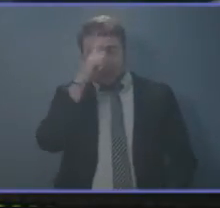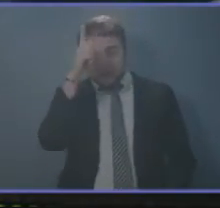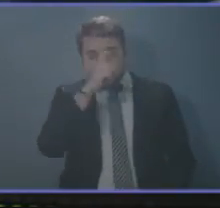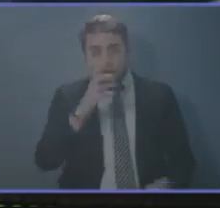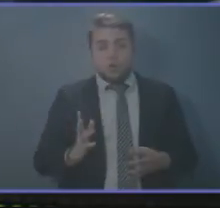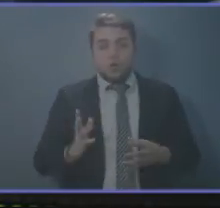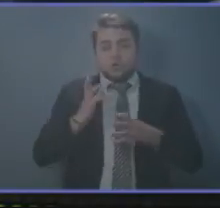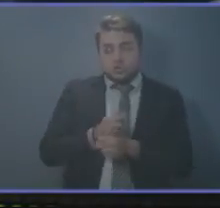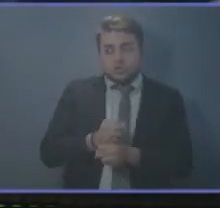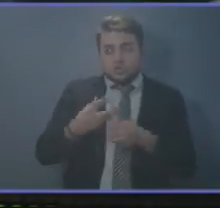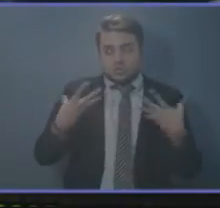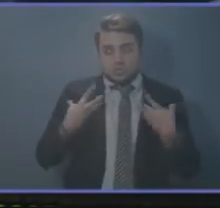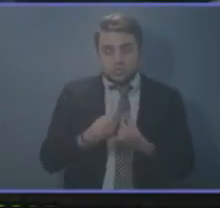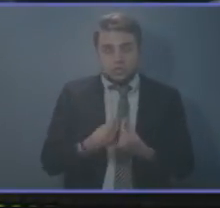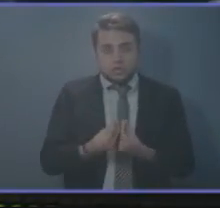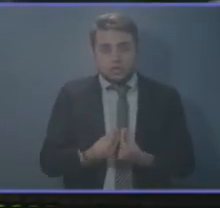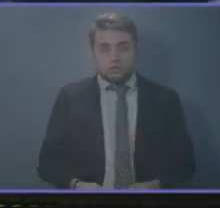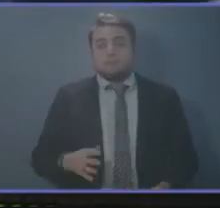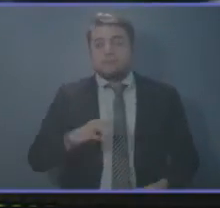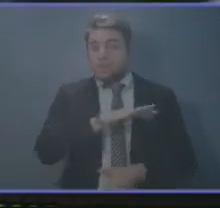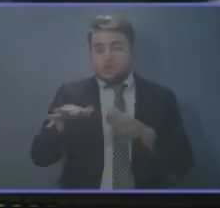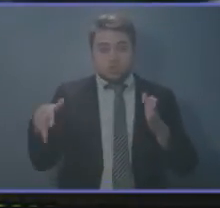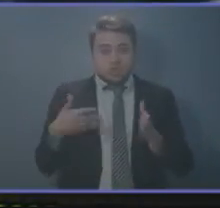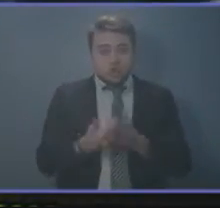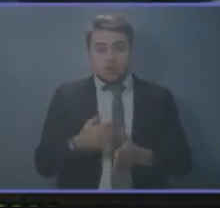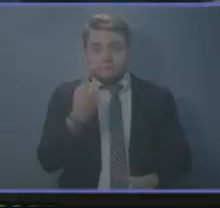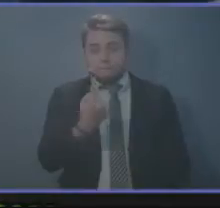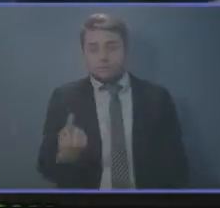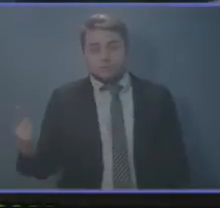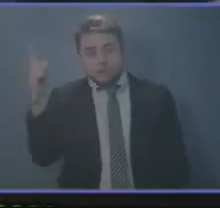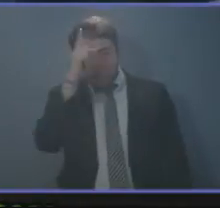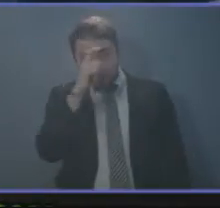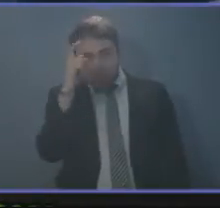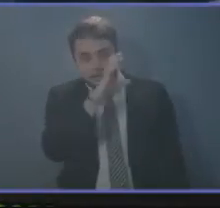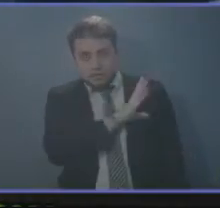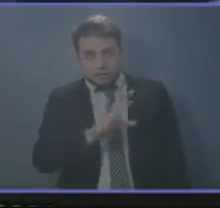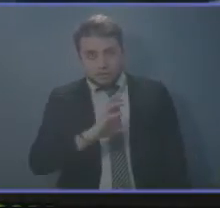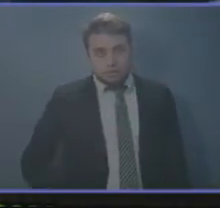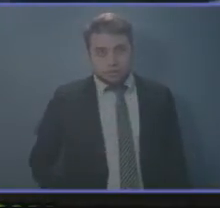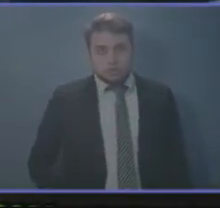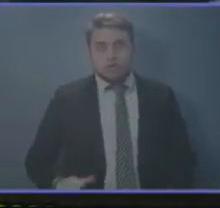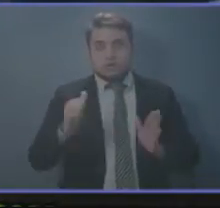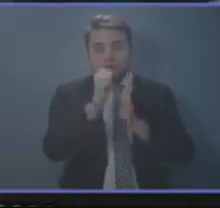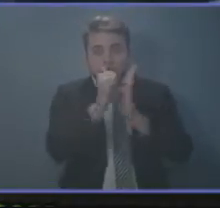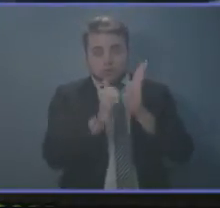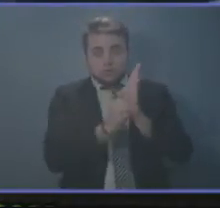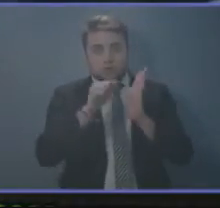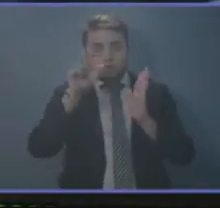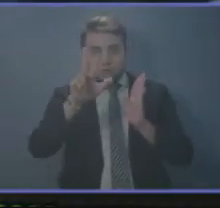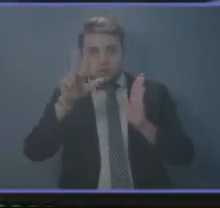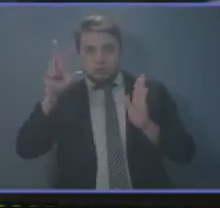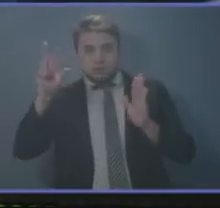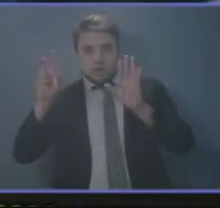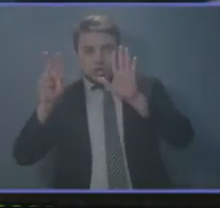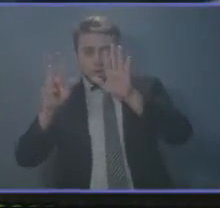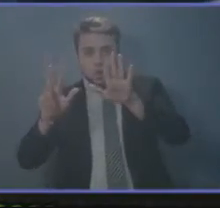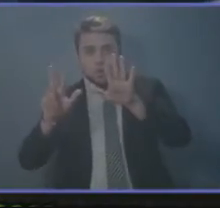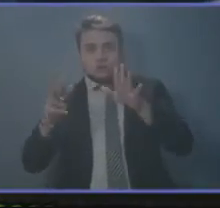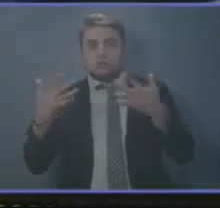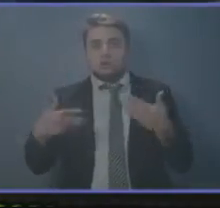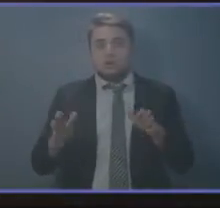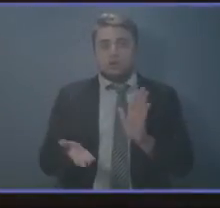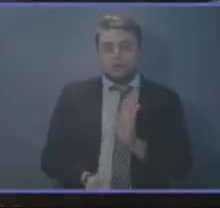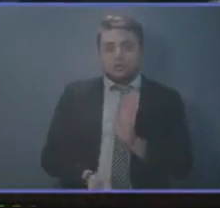social para todos los empleados salvadoreños. El artículo 38 desarrolla el tema de una